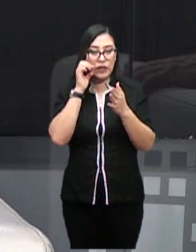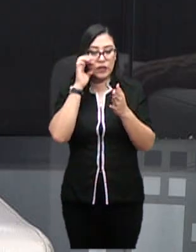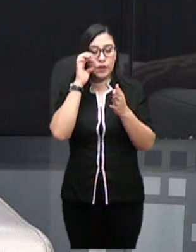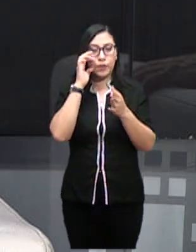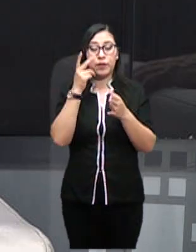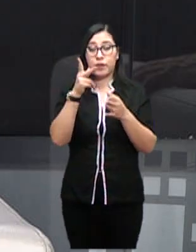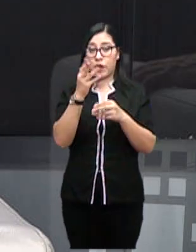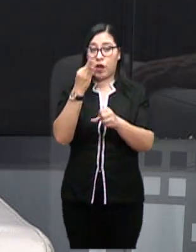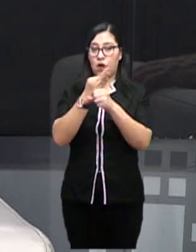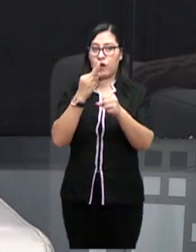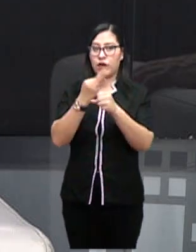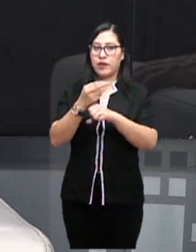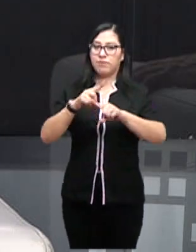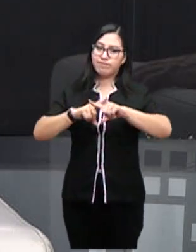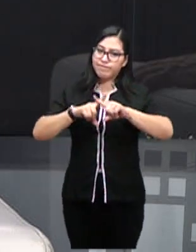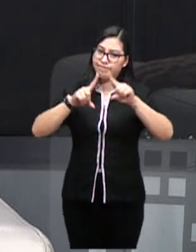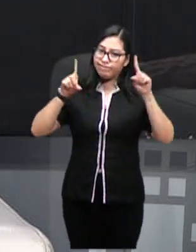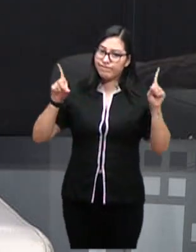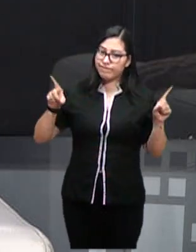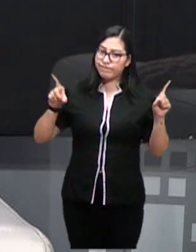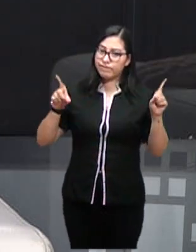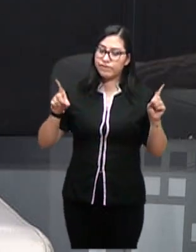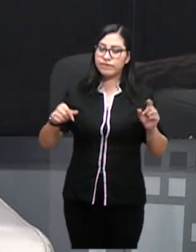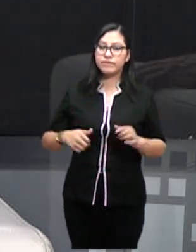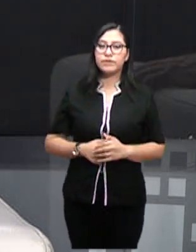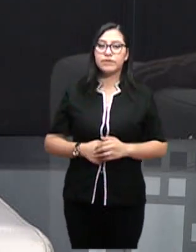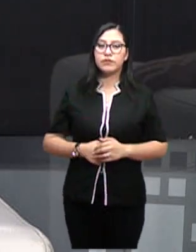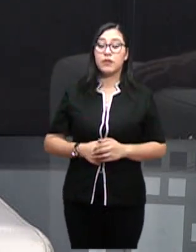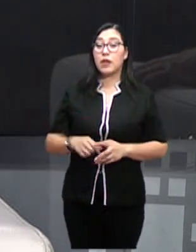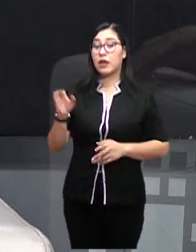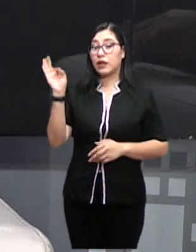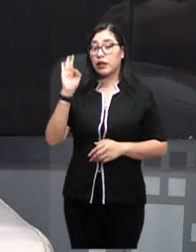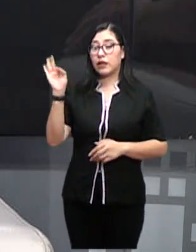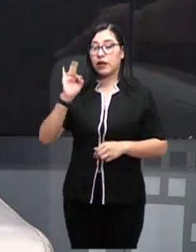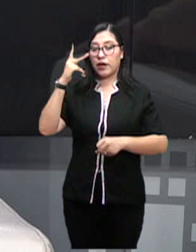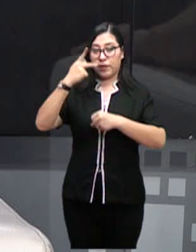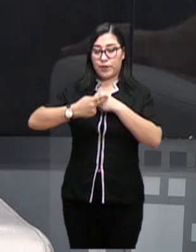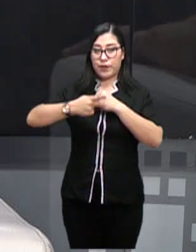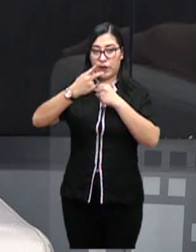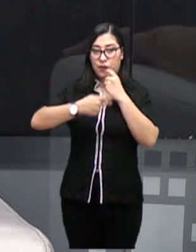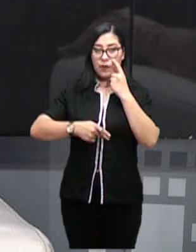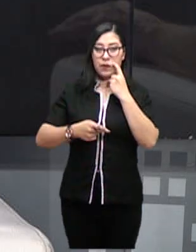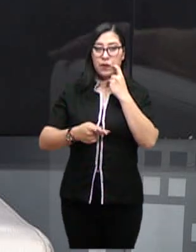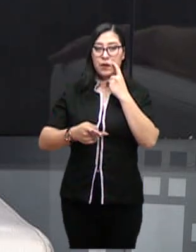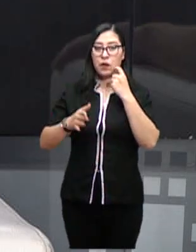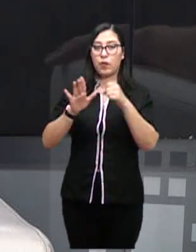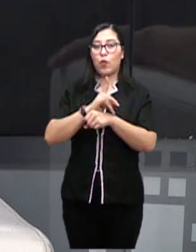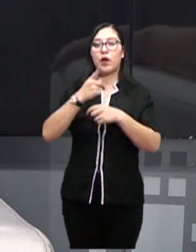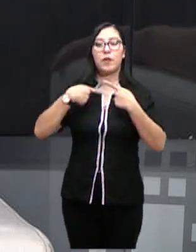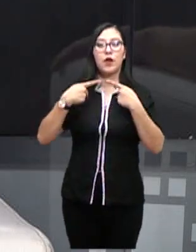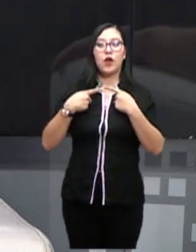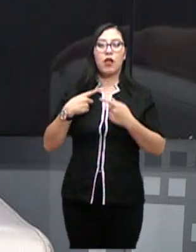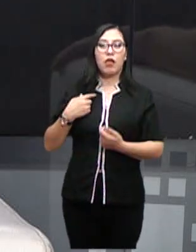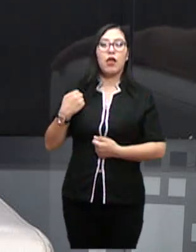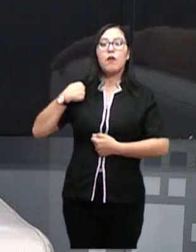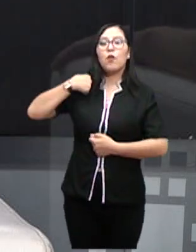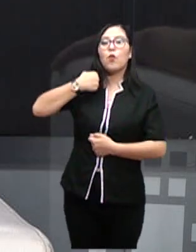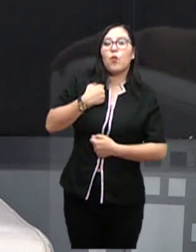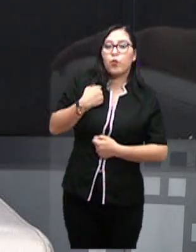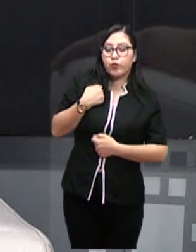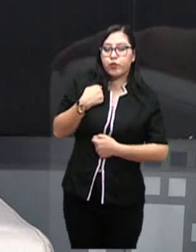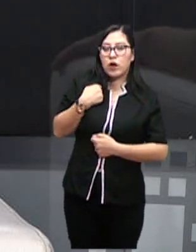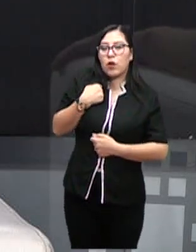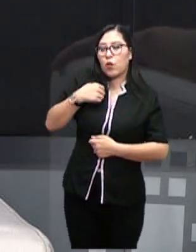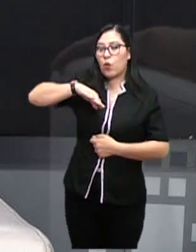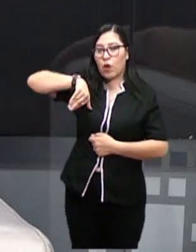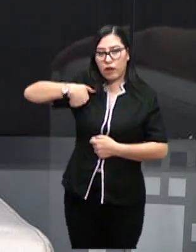que ahorita es diferente, pero que se decía puede ser muy peligrosa, también porque la gente se lo lleva en el camión, porque lo llevan las bolsas, por